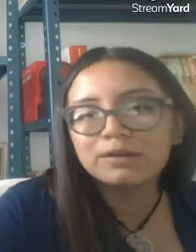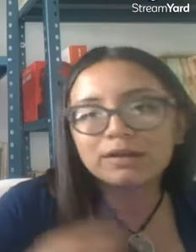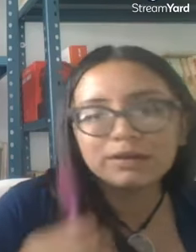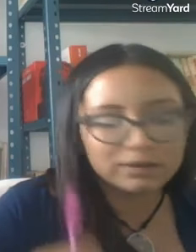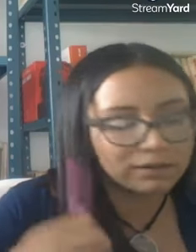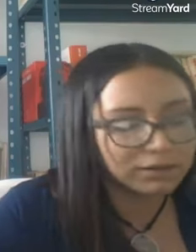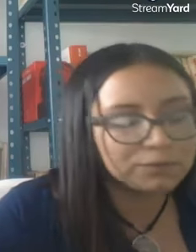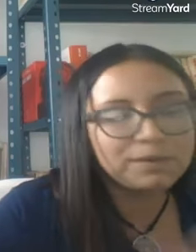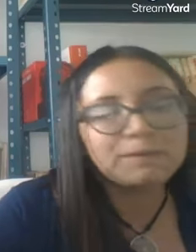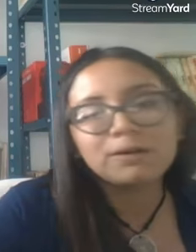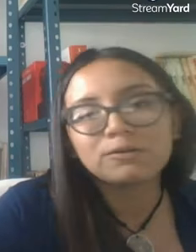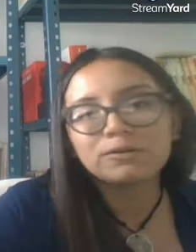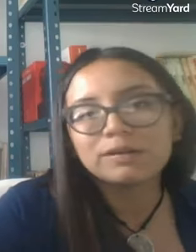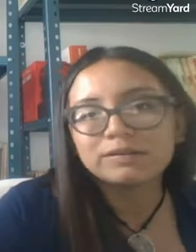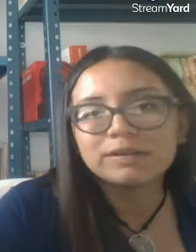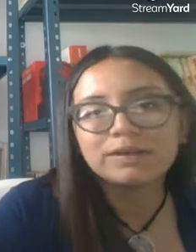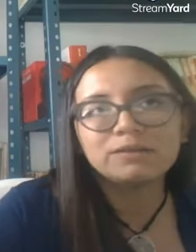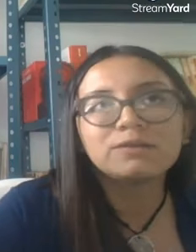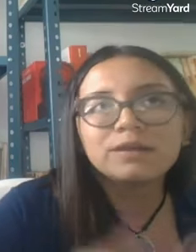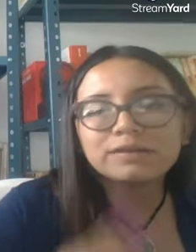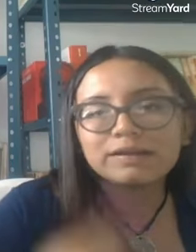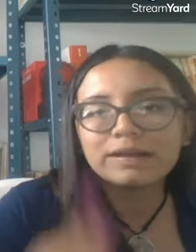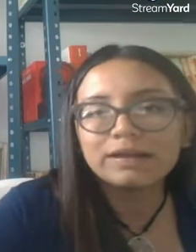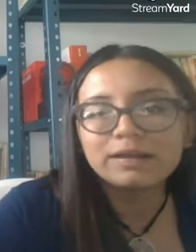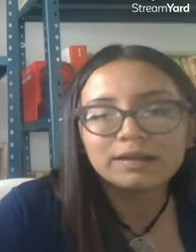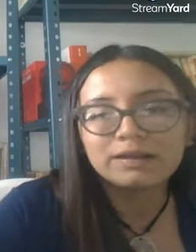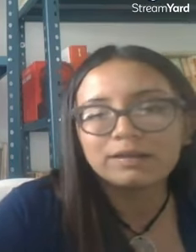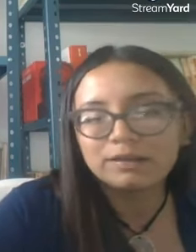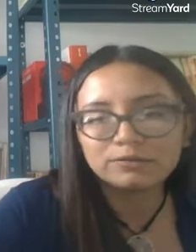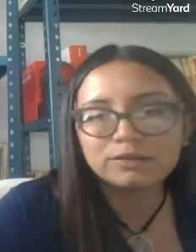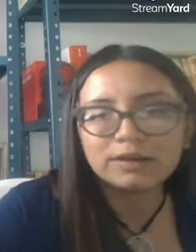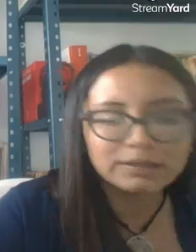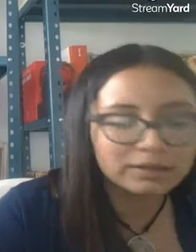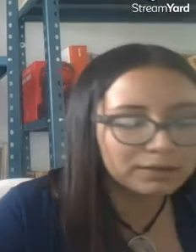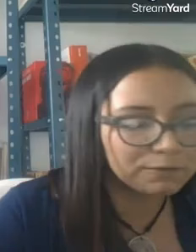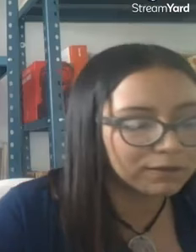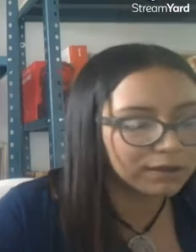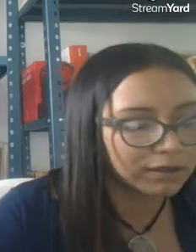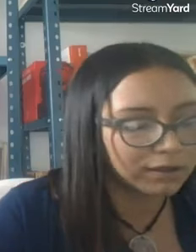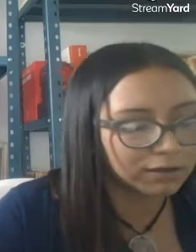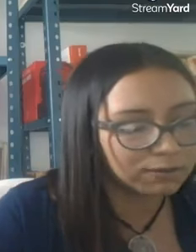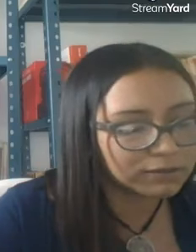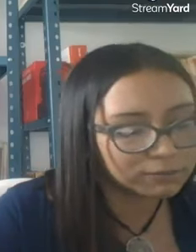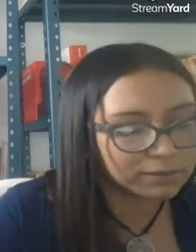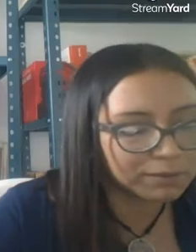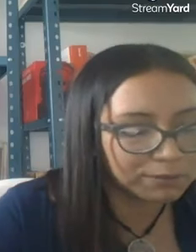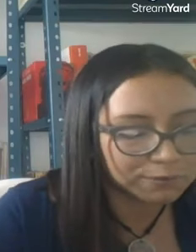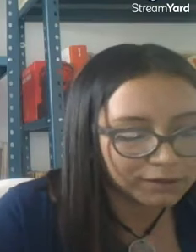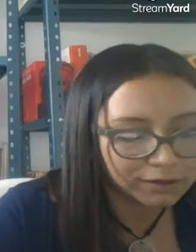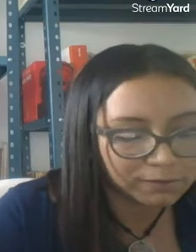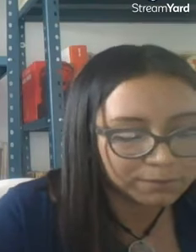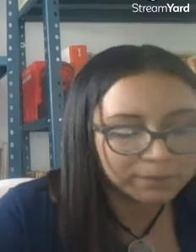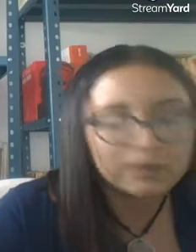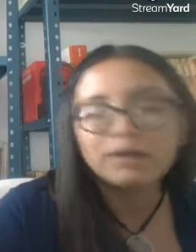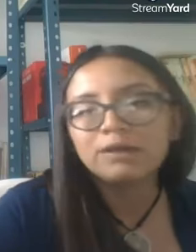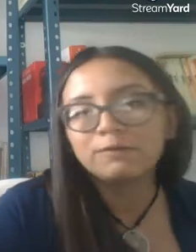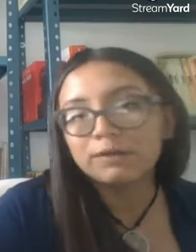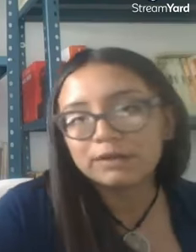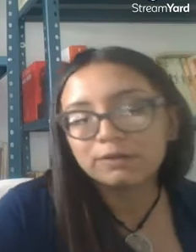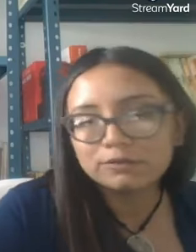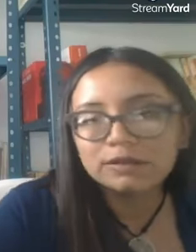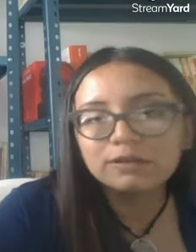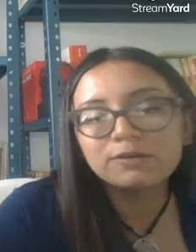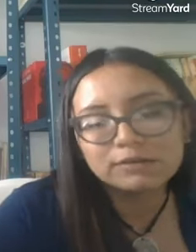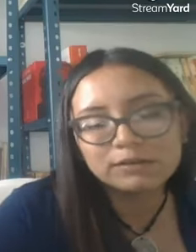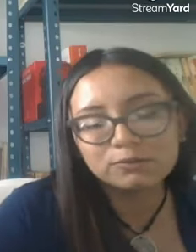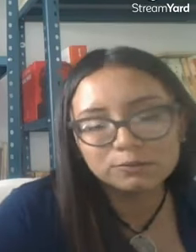Bueno, quien echó para abajo toda esta ley, la ley de la industria eléctrica, fue el juez Juan Pablo Fierro. Fue